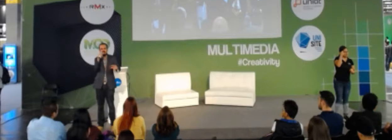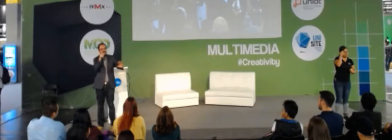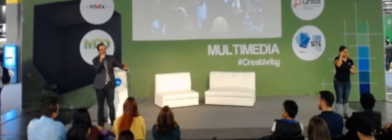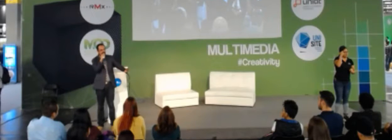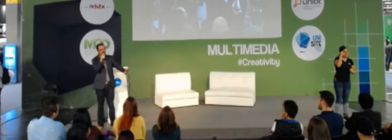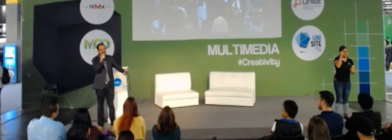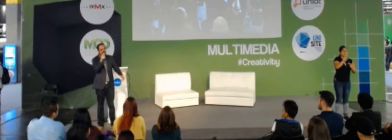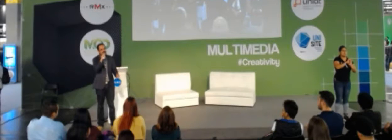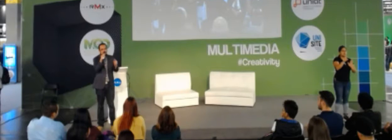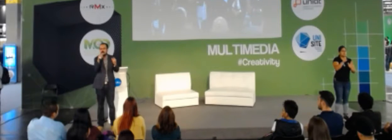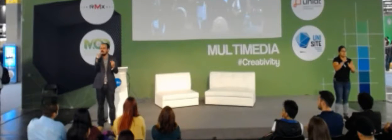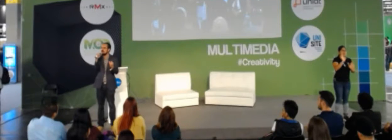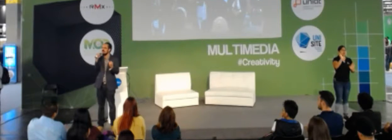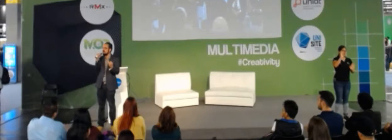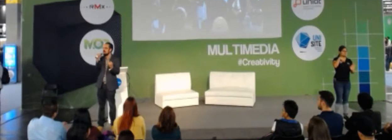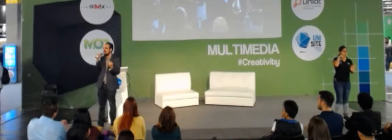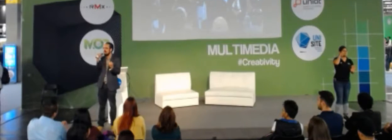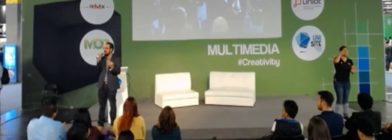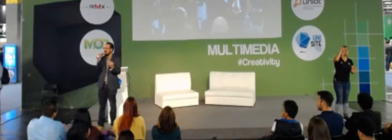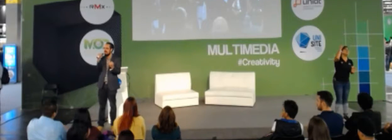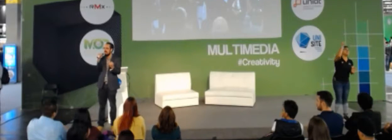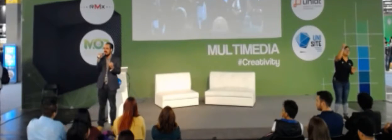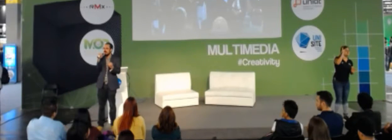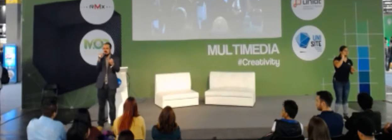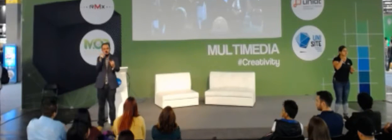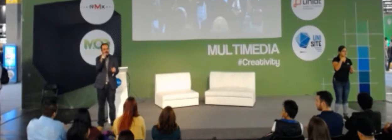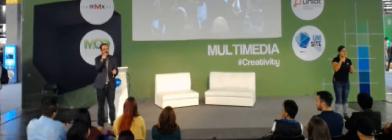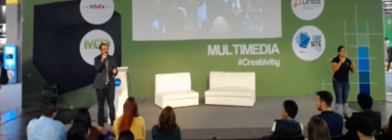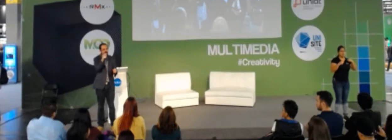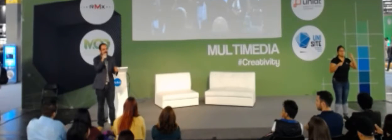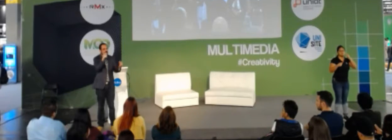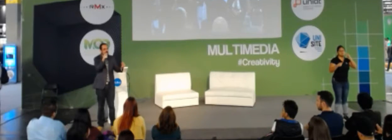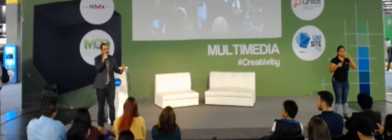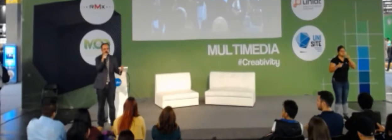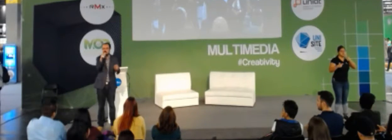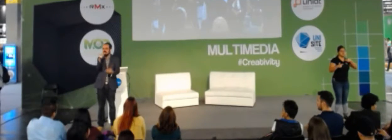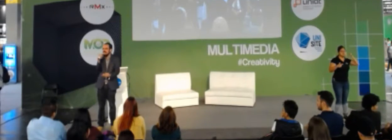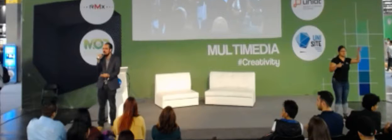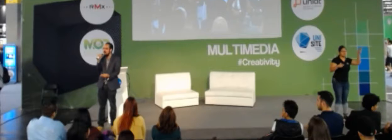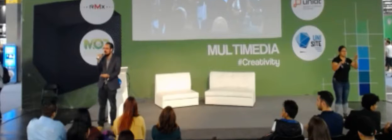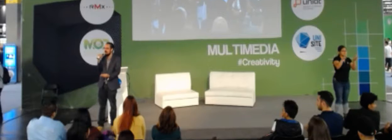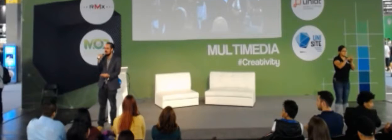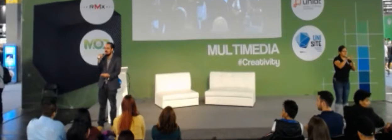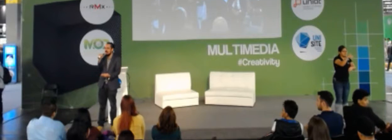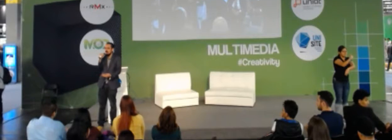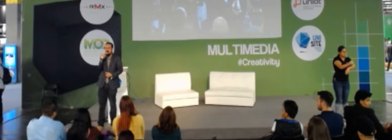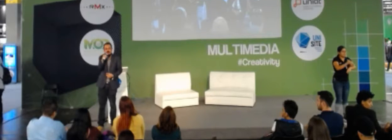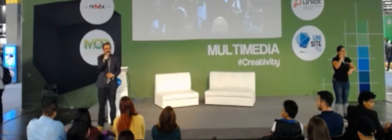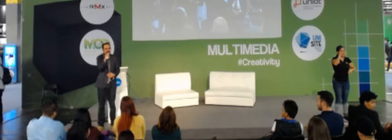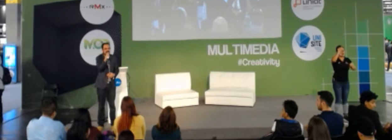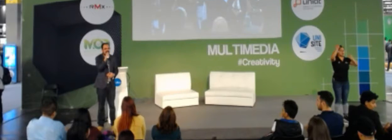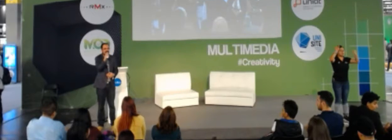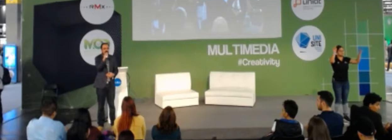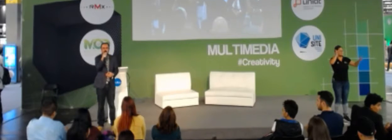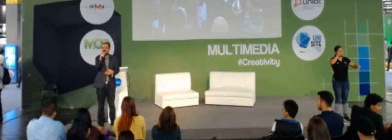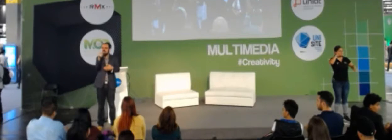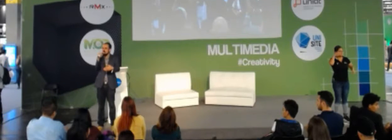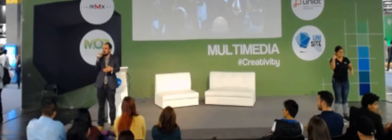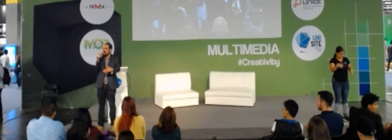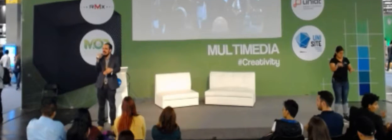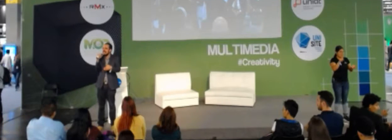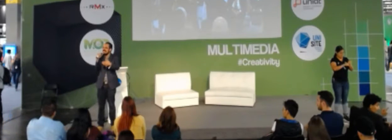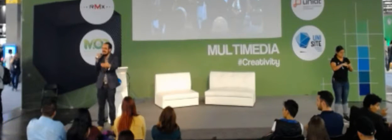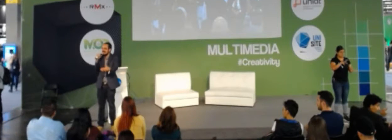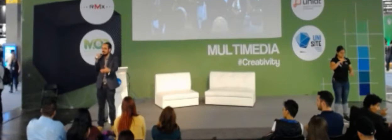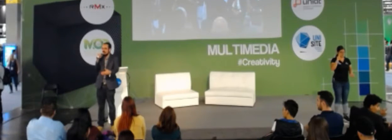menos lejana, de alguna persona sorda. Algún abuelo, algún primo, algún hijo, algún familiar, o incluso